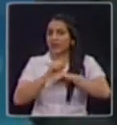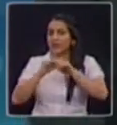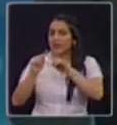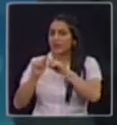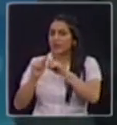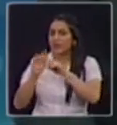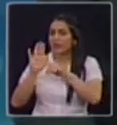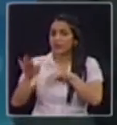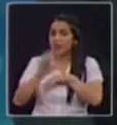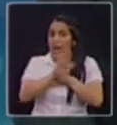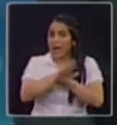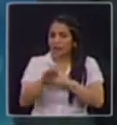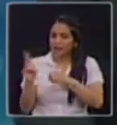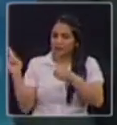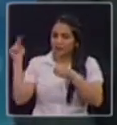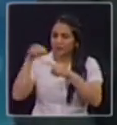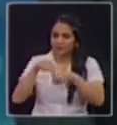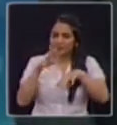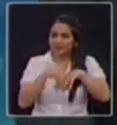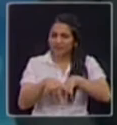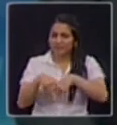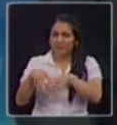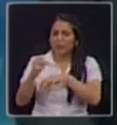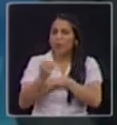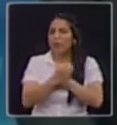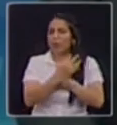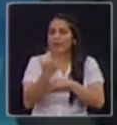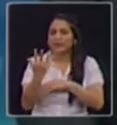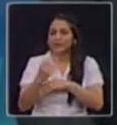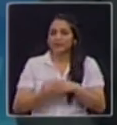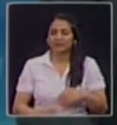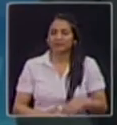en este homenaje a la capital Azuaya?